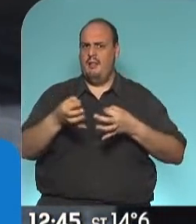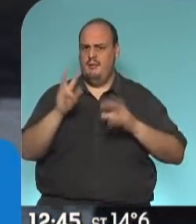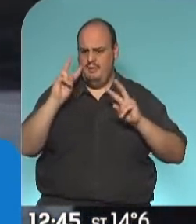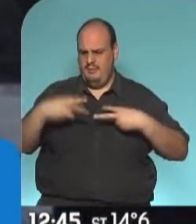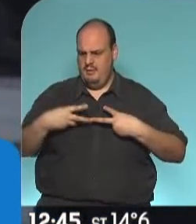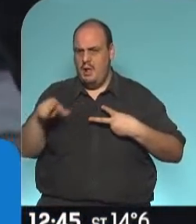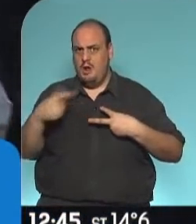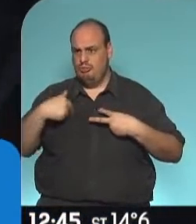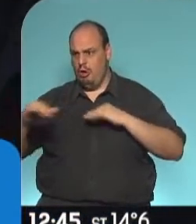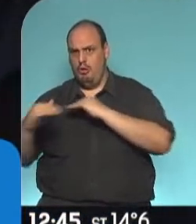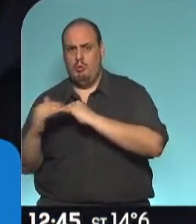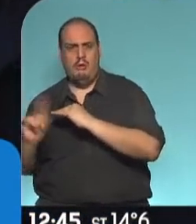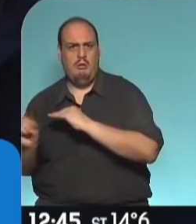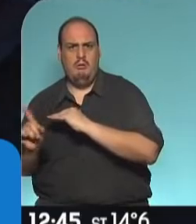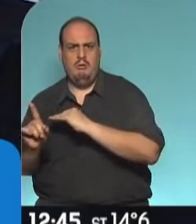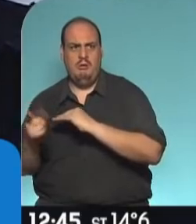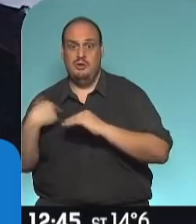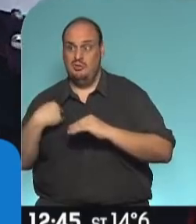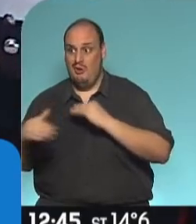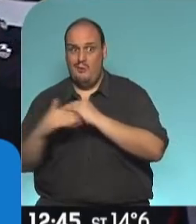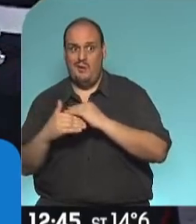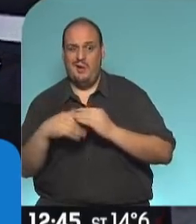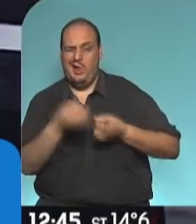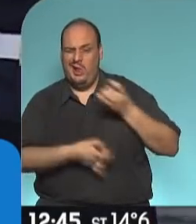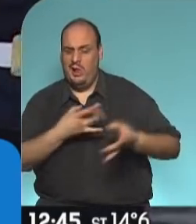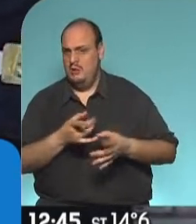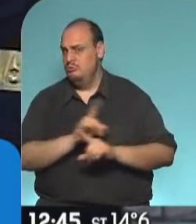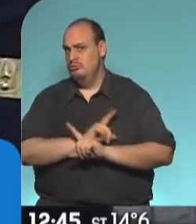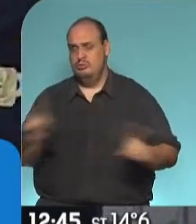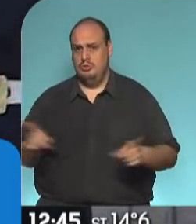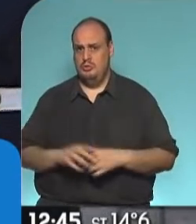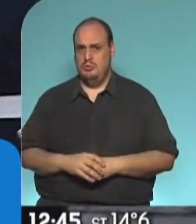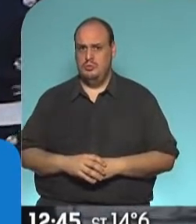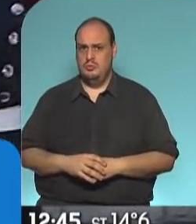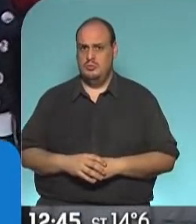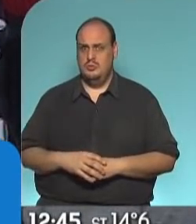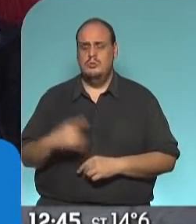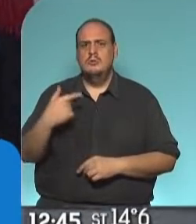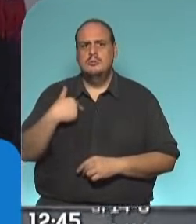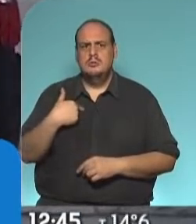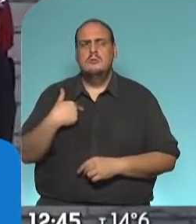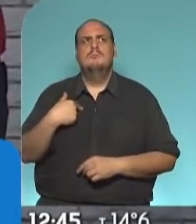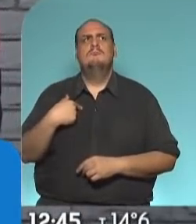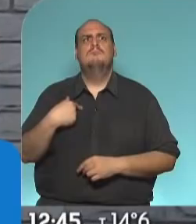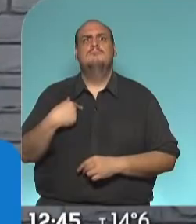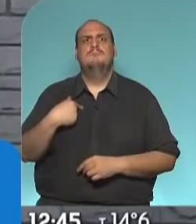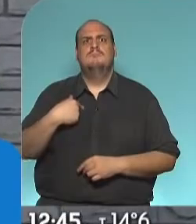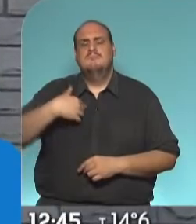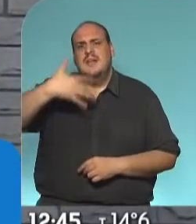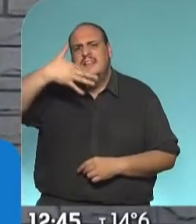igual, para no hacer lo mismo, para entender de una vez por